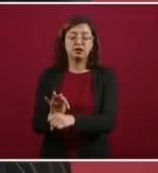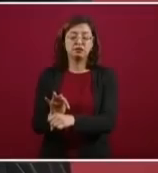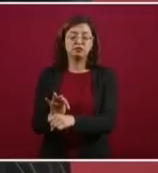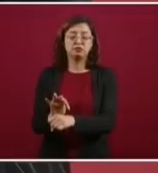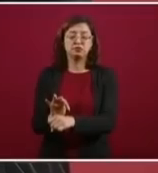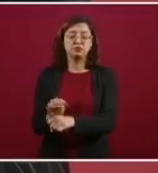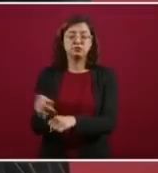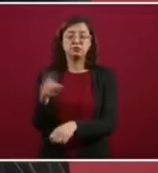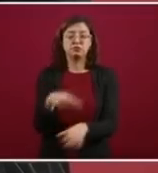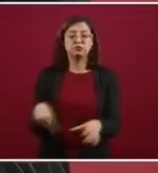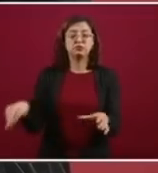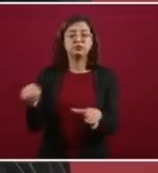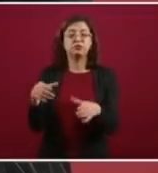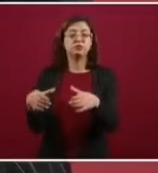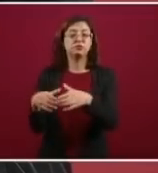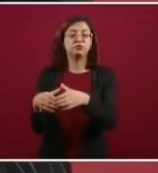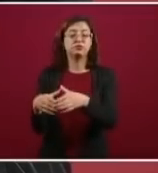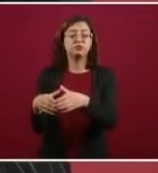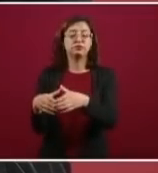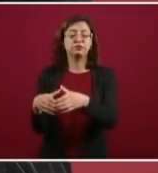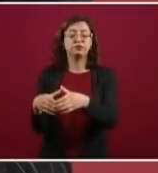quienes